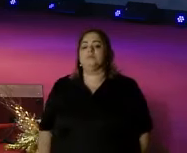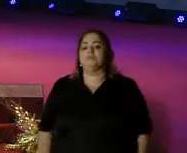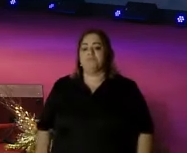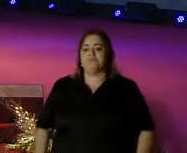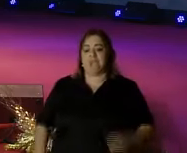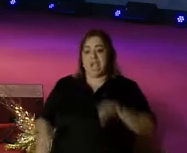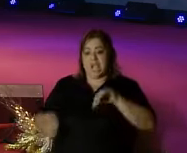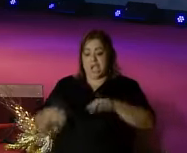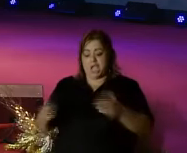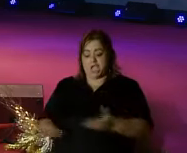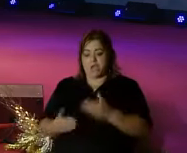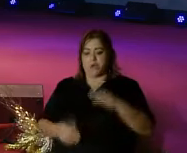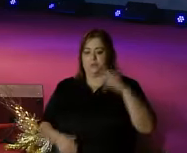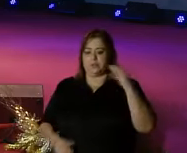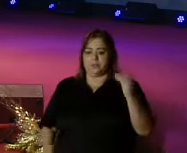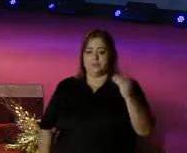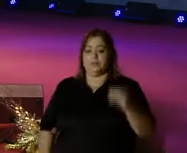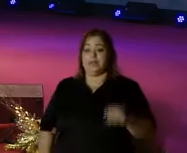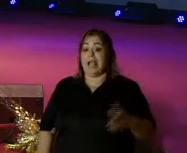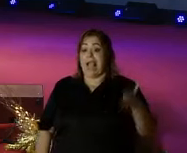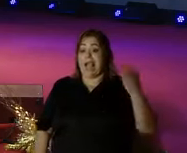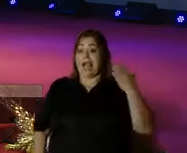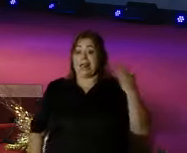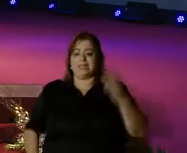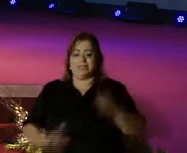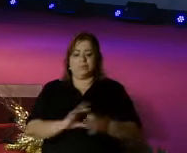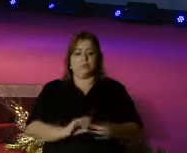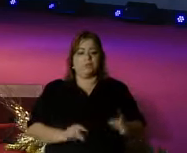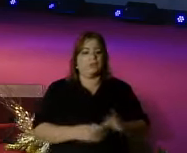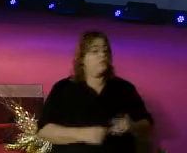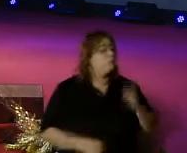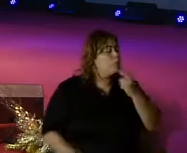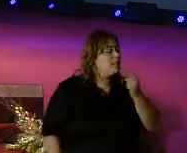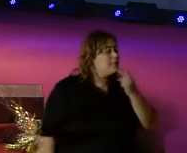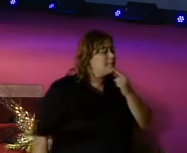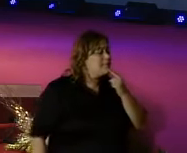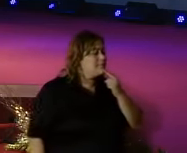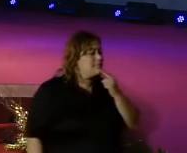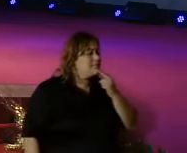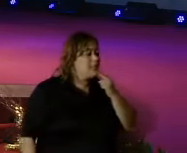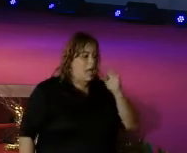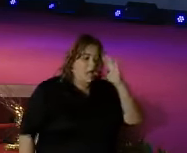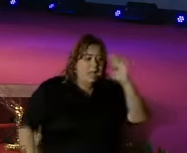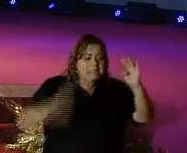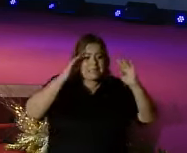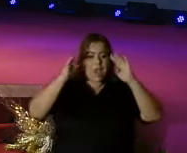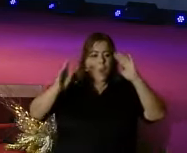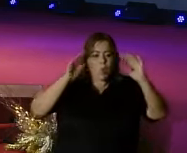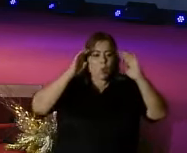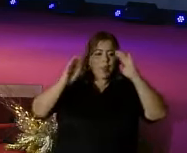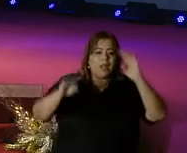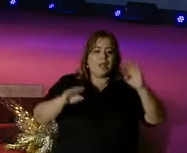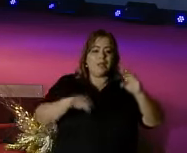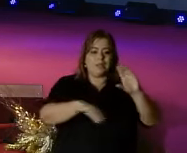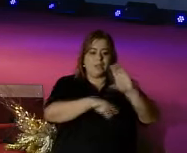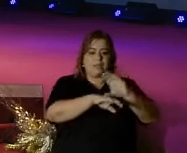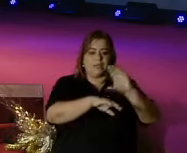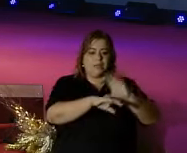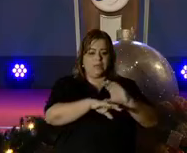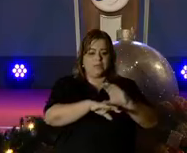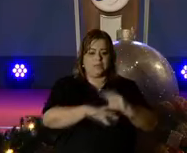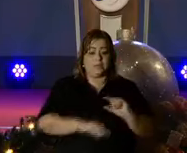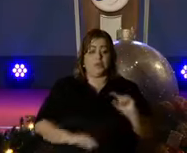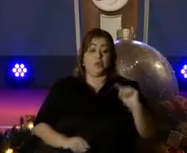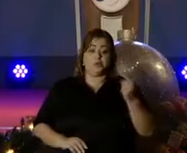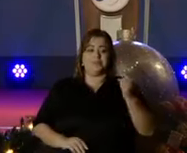yo lo decía? Vamos a saludar el Coliseo. Yo le decía Coliseo. Jafa, algunos saludaban y otros hacían.